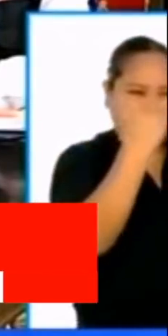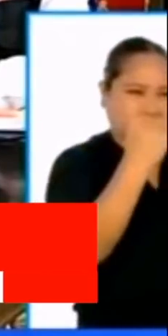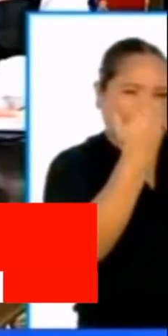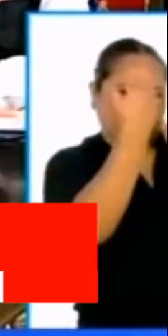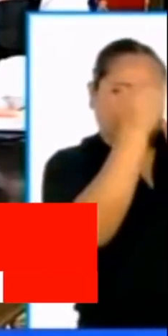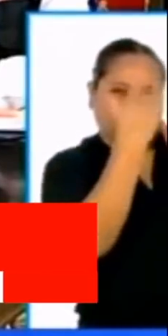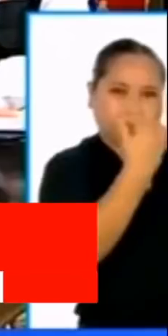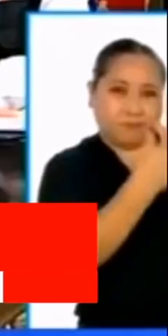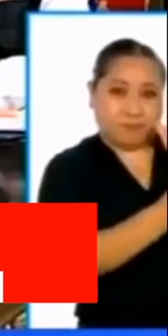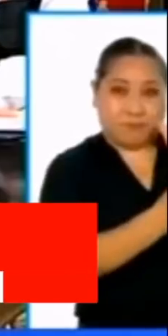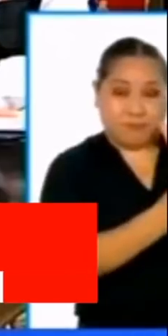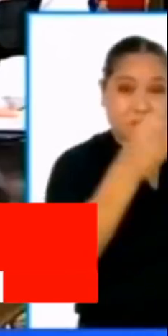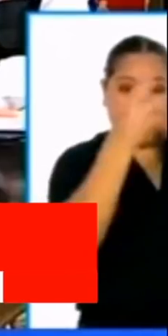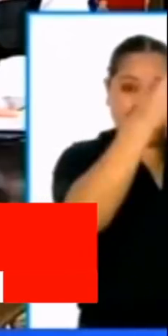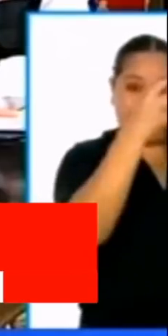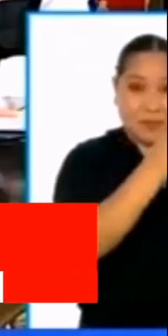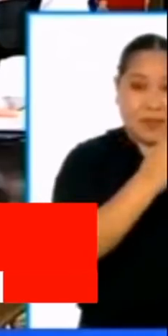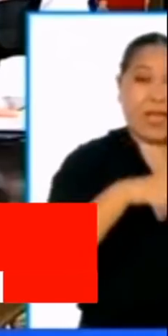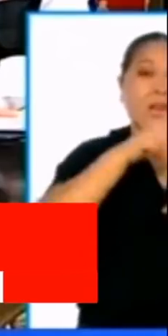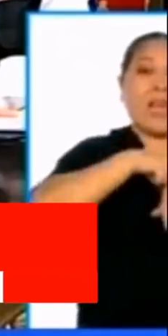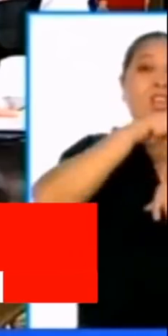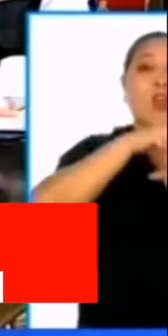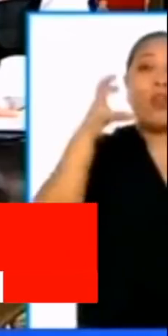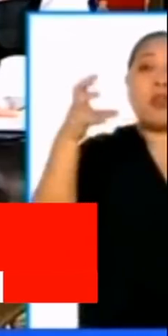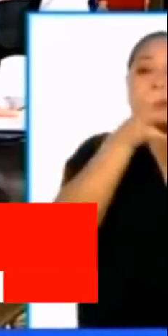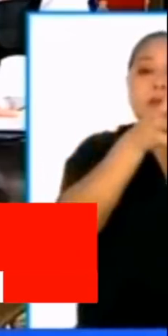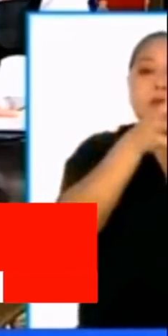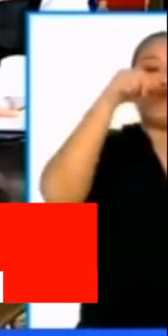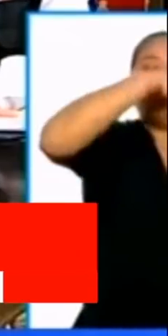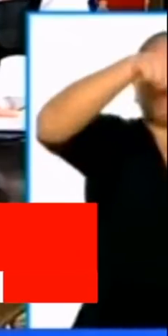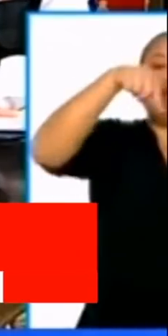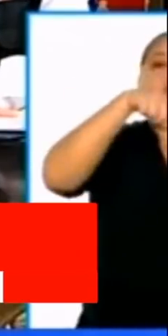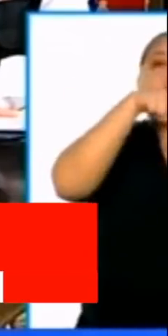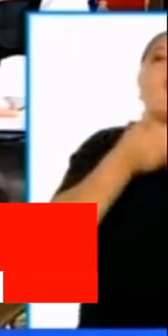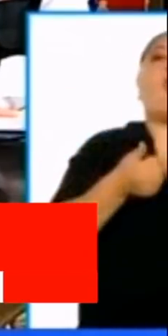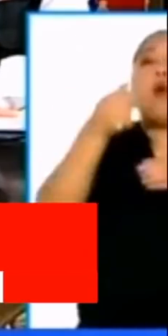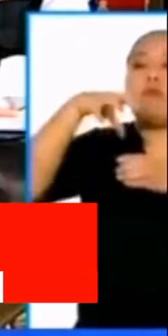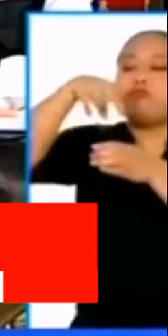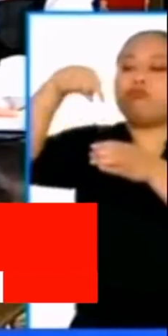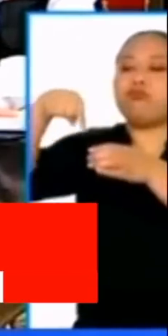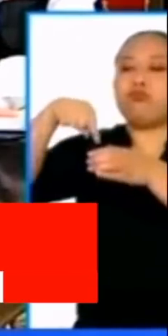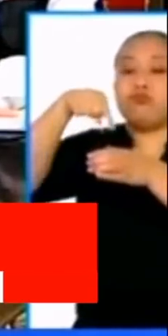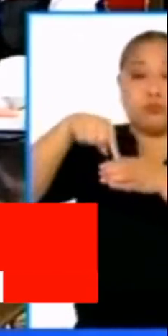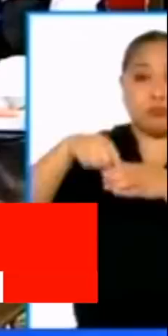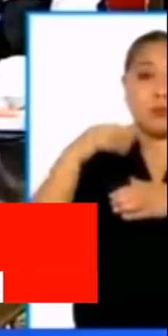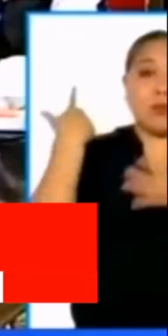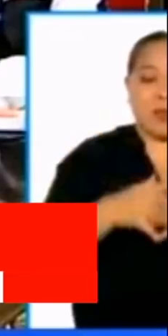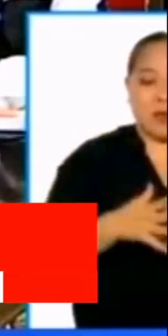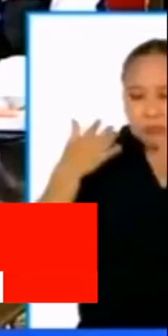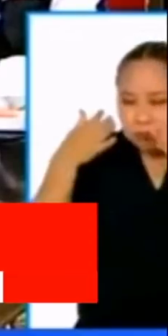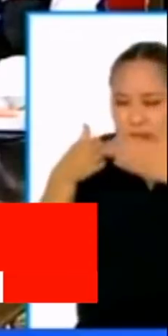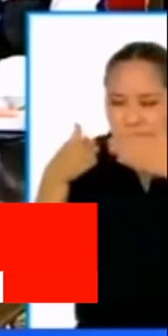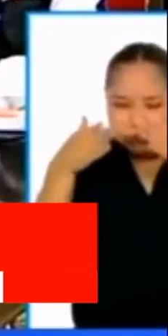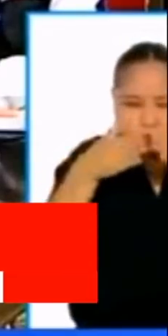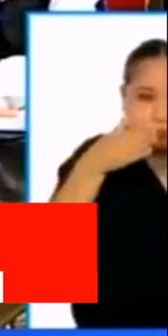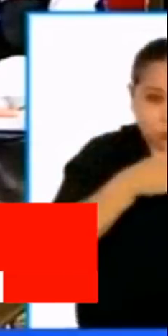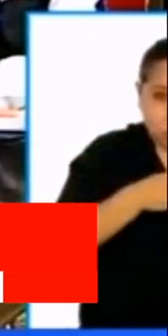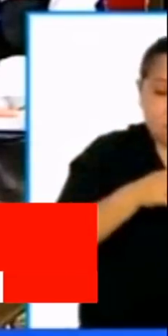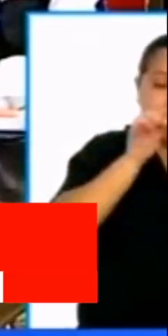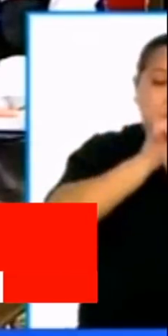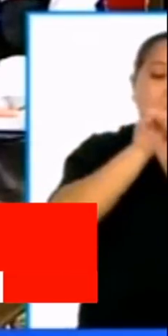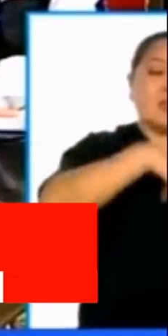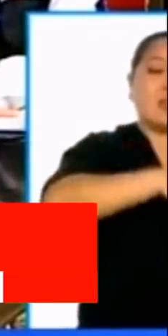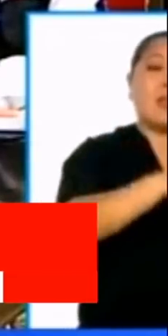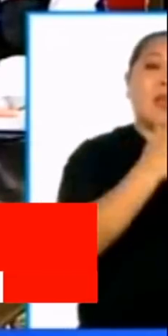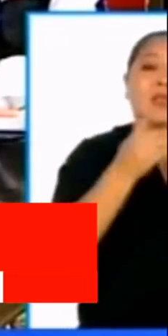verán, hemos concentrado ya, podemos concentrar mejor estas medidas de cuarentena